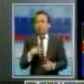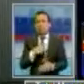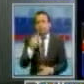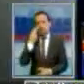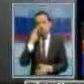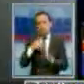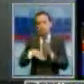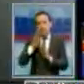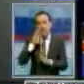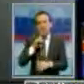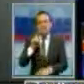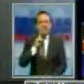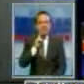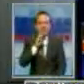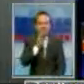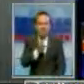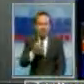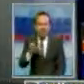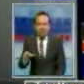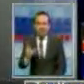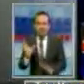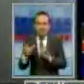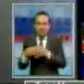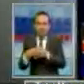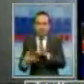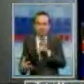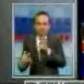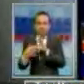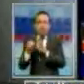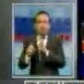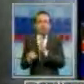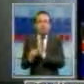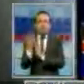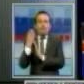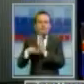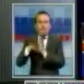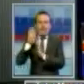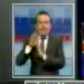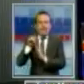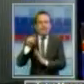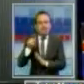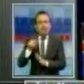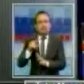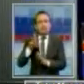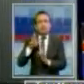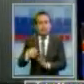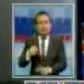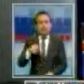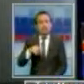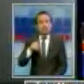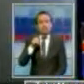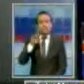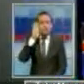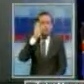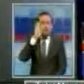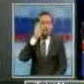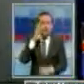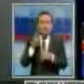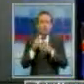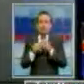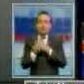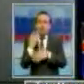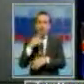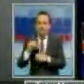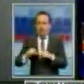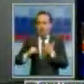mucho más el quién es quién dentro de la coalición y además está completa y enteramente imbuida en las nuevas